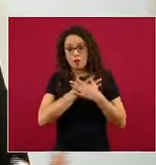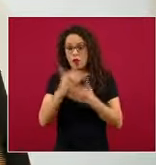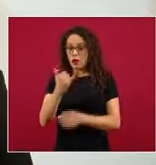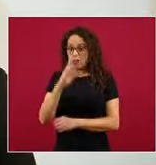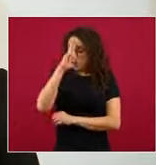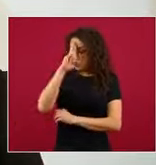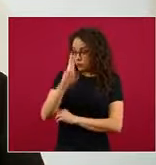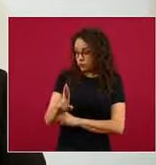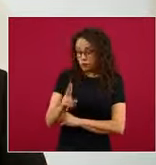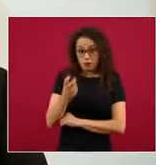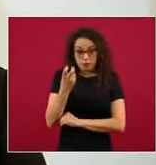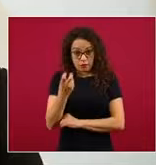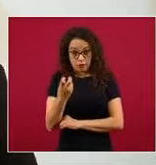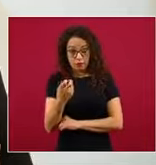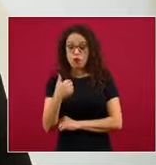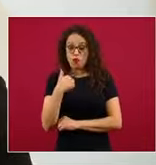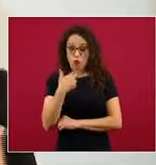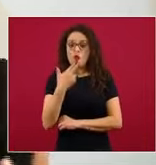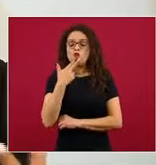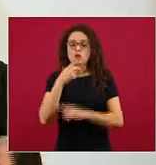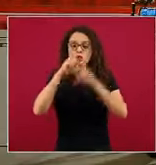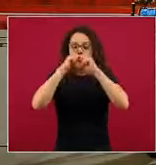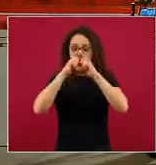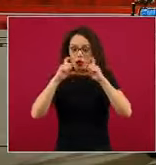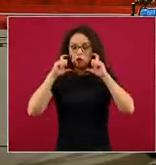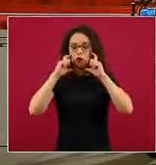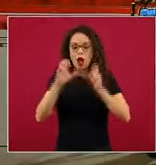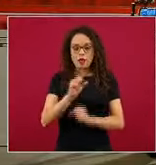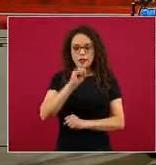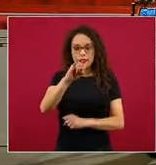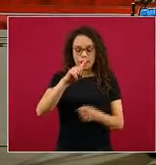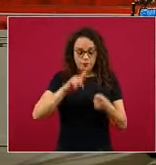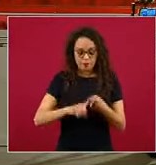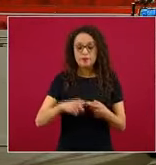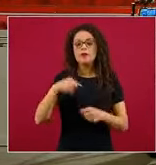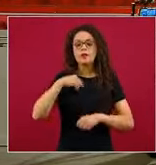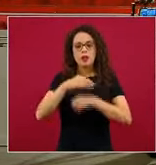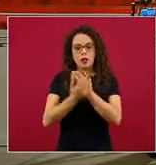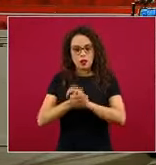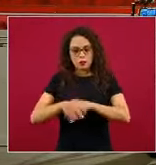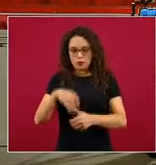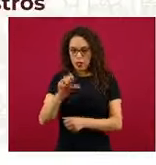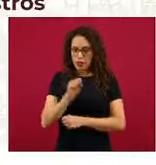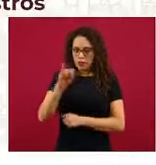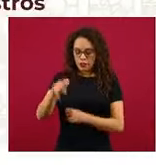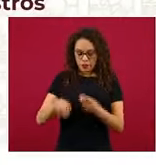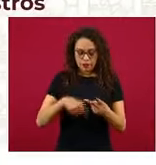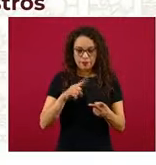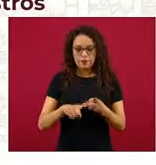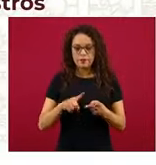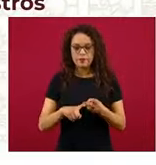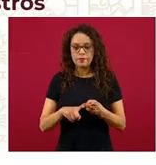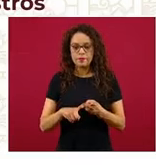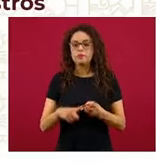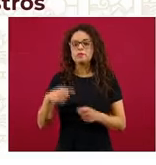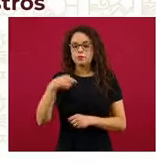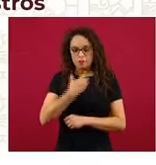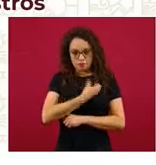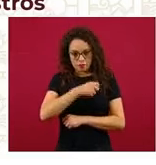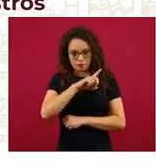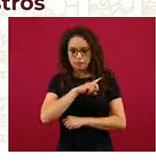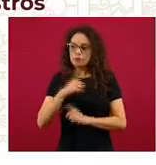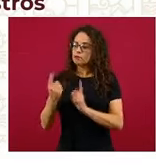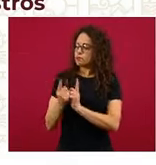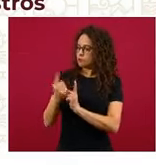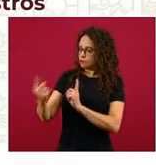y respeto, yo sí uso el cubrebocas, por amor y respeto, yo sí me lavo las manos, por amor y respeto, yo sí mido la distancia.